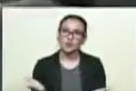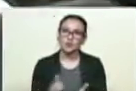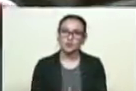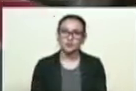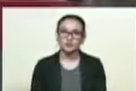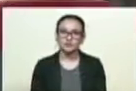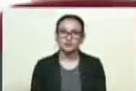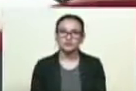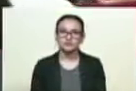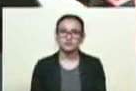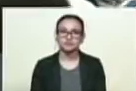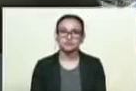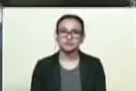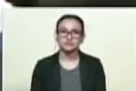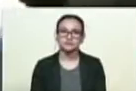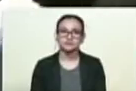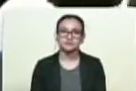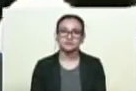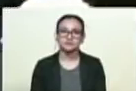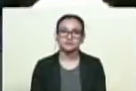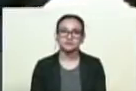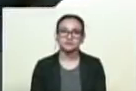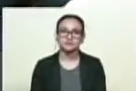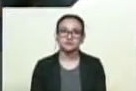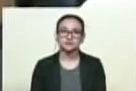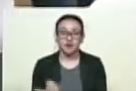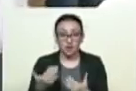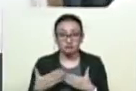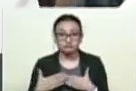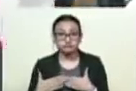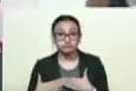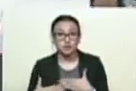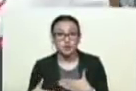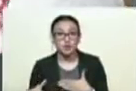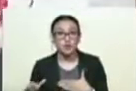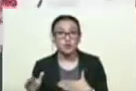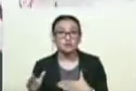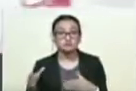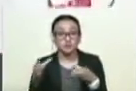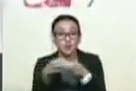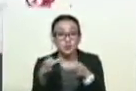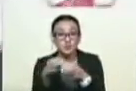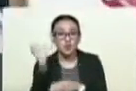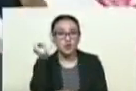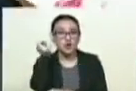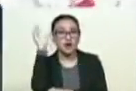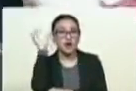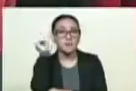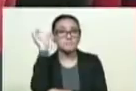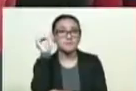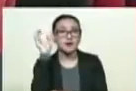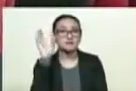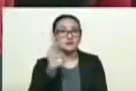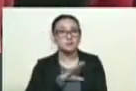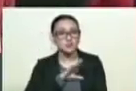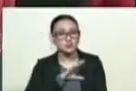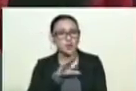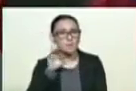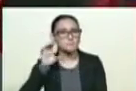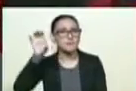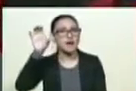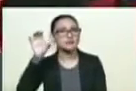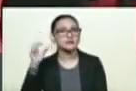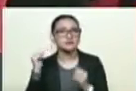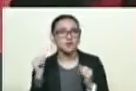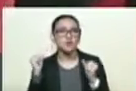todos, son a partir de hoy el comando de campaña de la patria para el